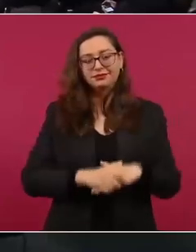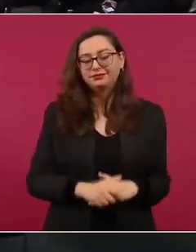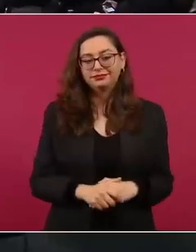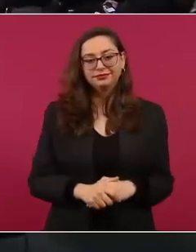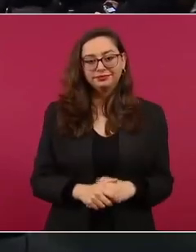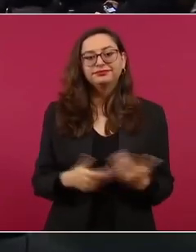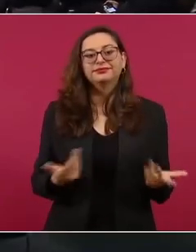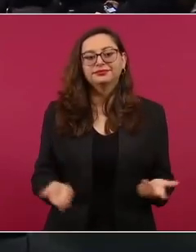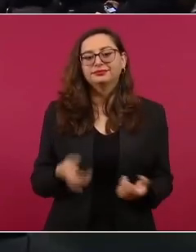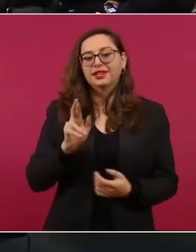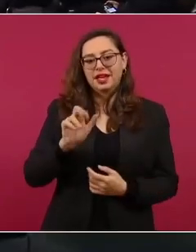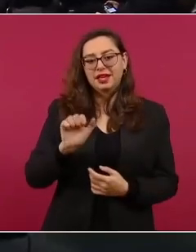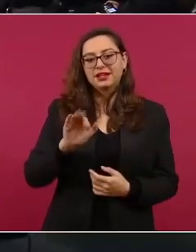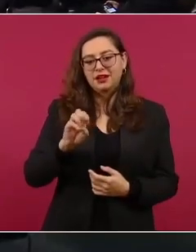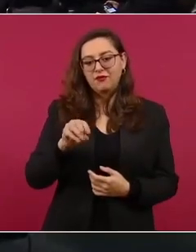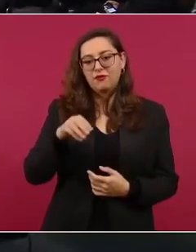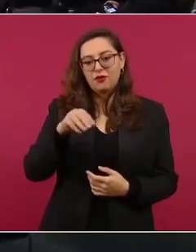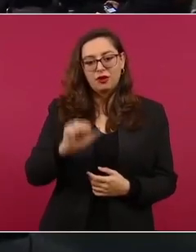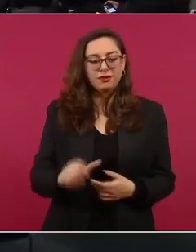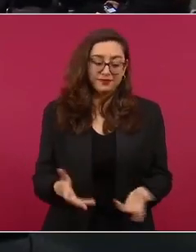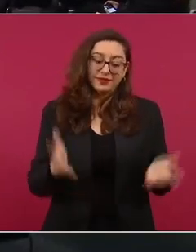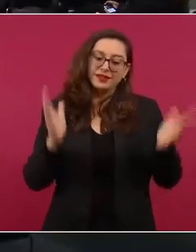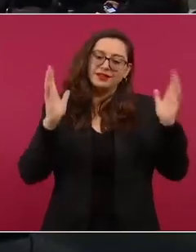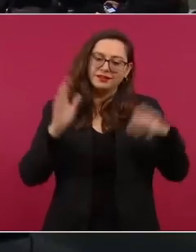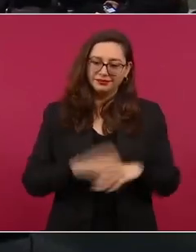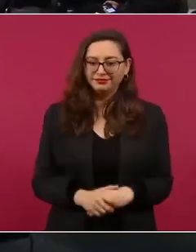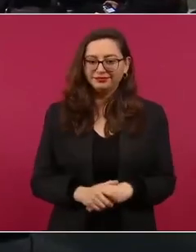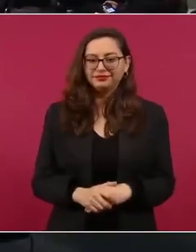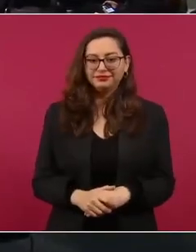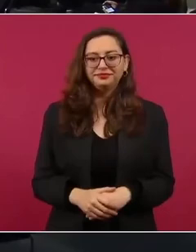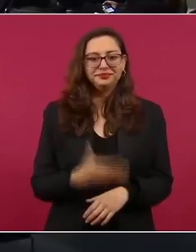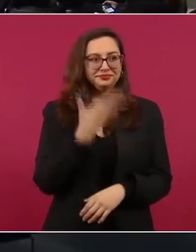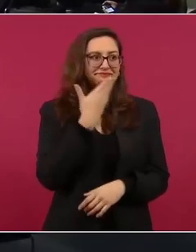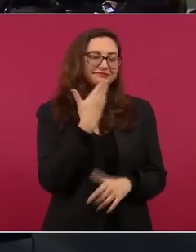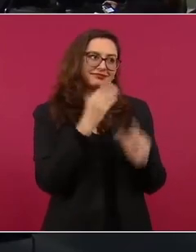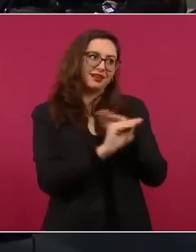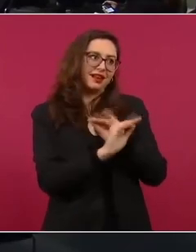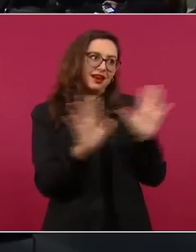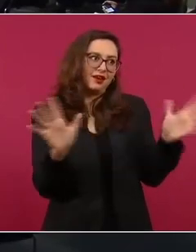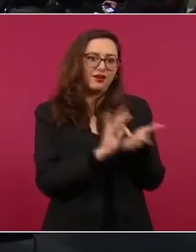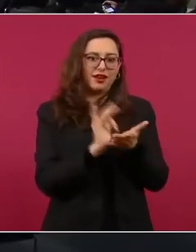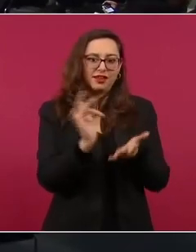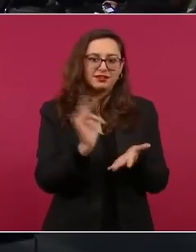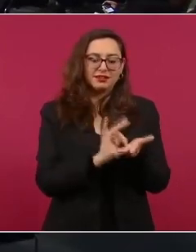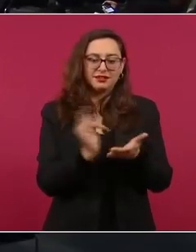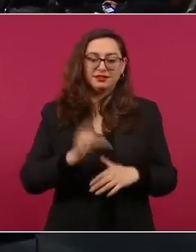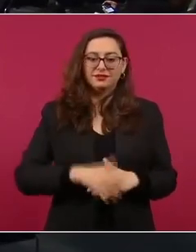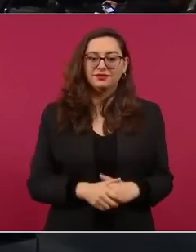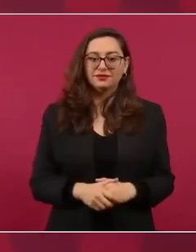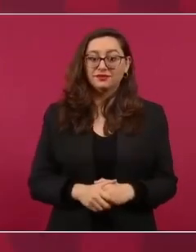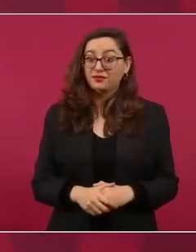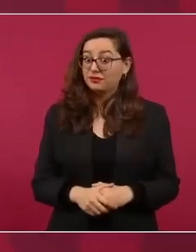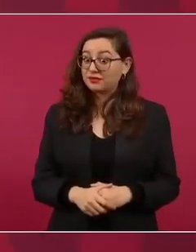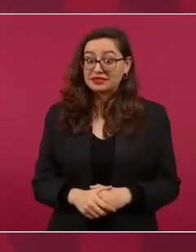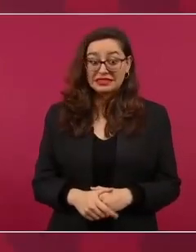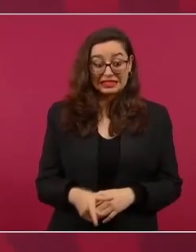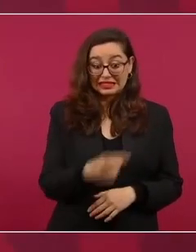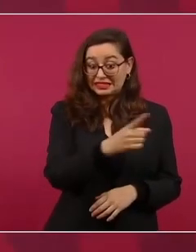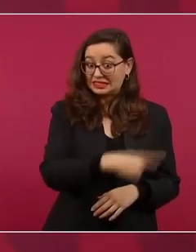el Reforma, sí. Pues bueno, pues qué bueno que lo aclaramos de aquí. Es que esos están